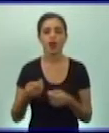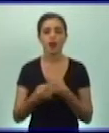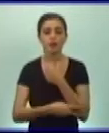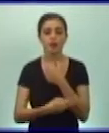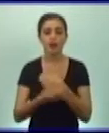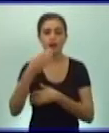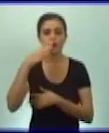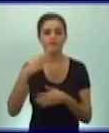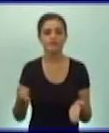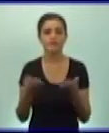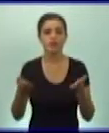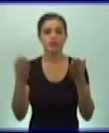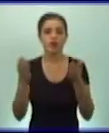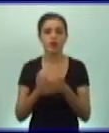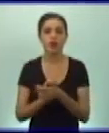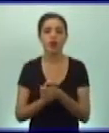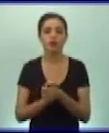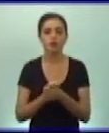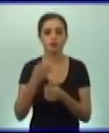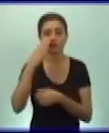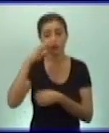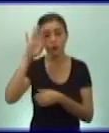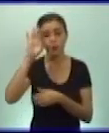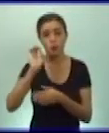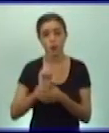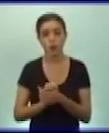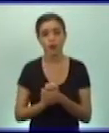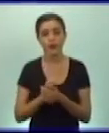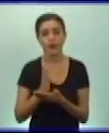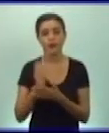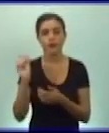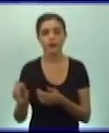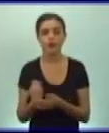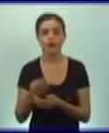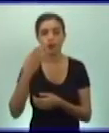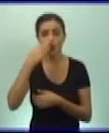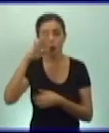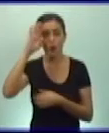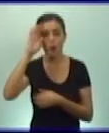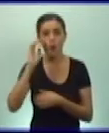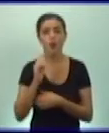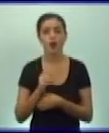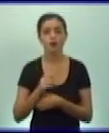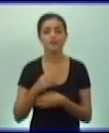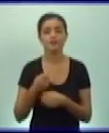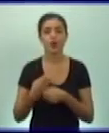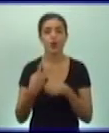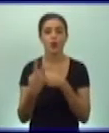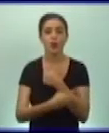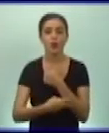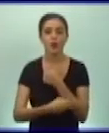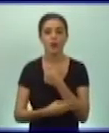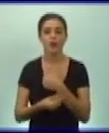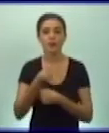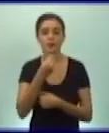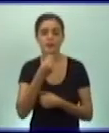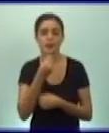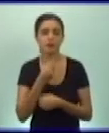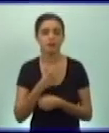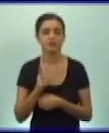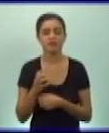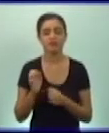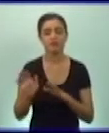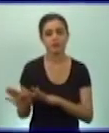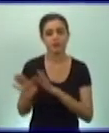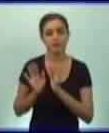Se reafirma entonces, queridos estudiantes, que Cuba es un país envejecido. Mis estudiantes, ningún temor